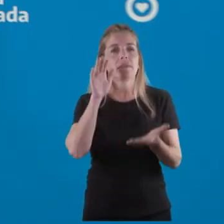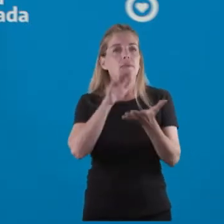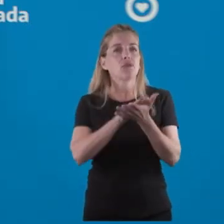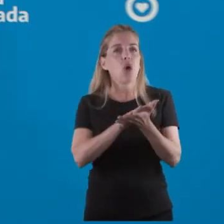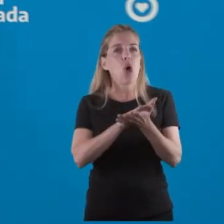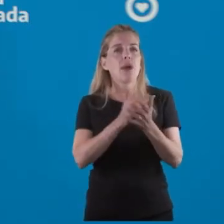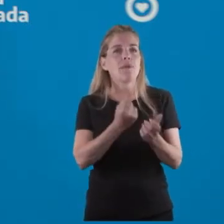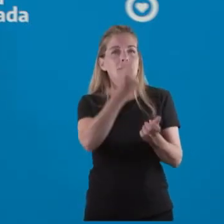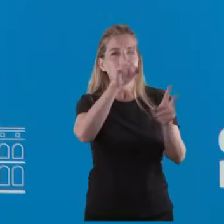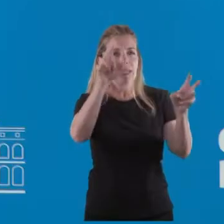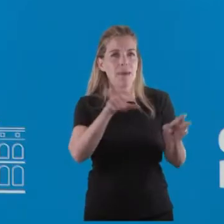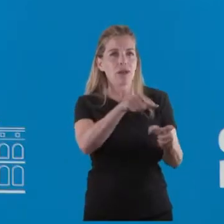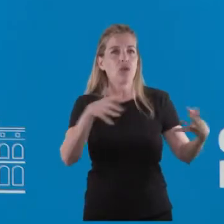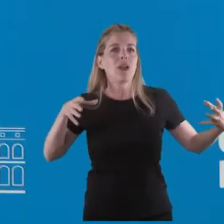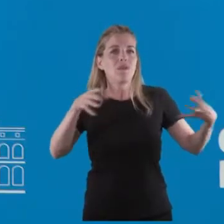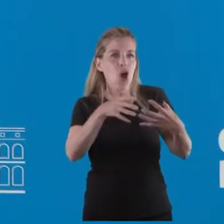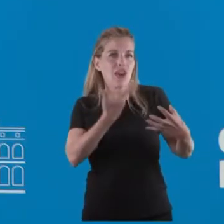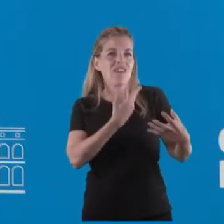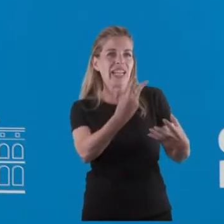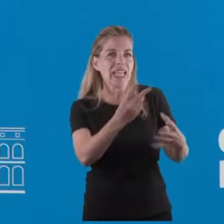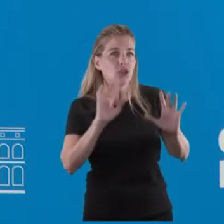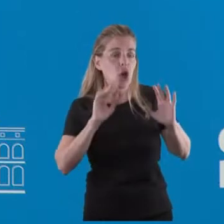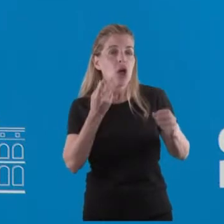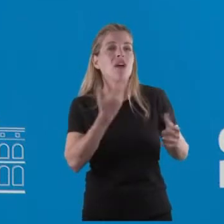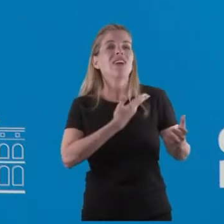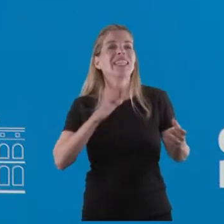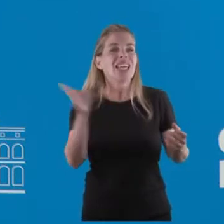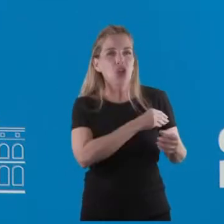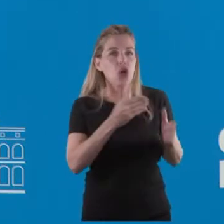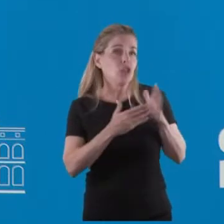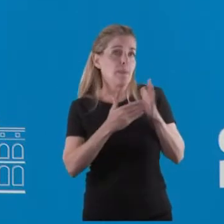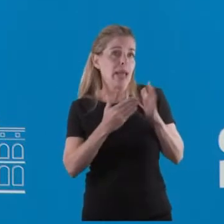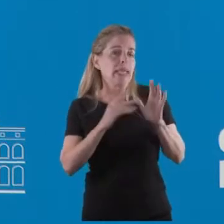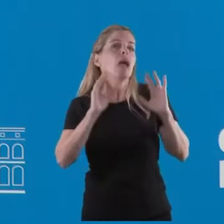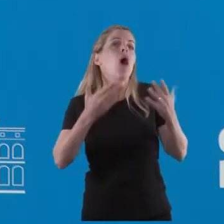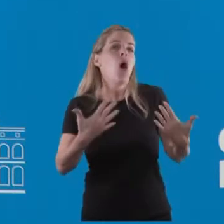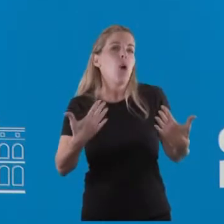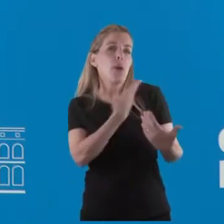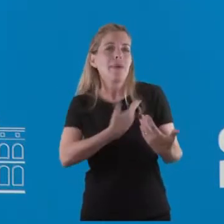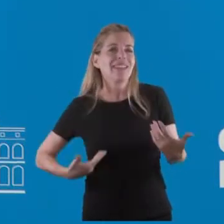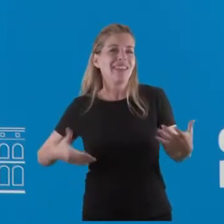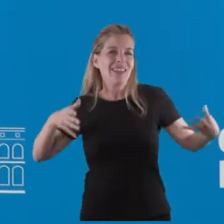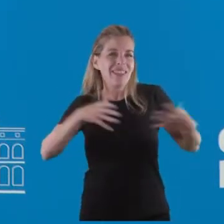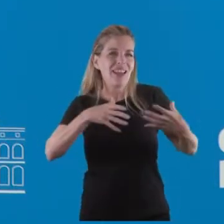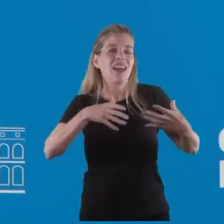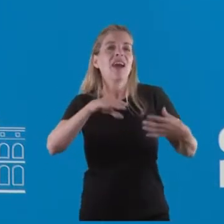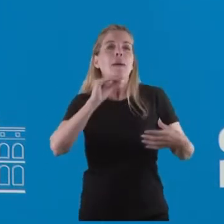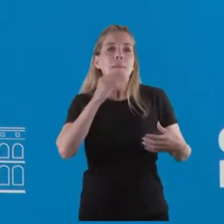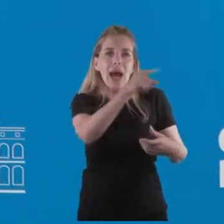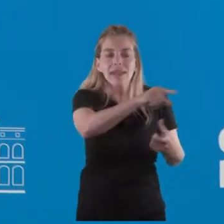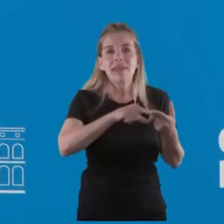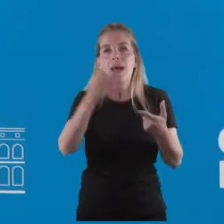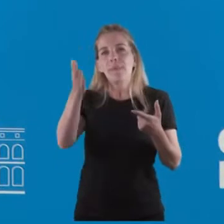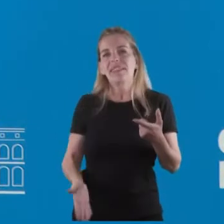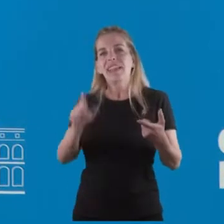a la estrategia de bloques son estrategias que se definen en el bloque por supuesto de la cámara el presidente del blog que conversan de estos temas